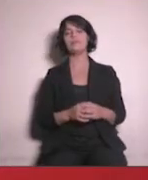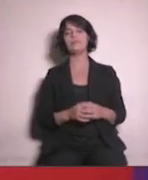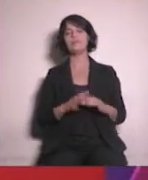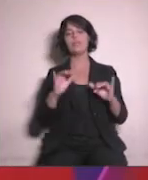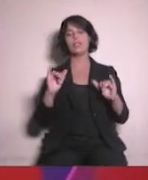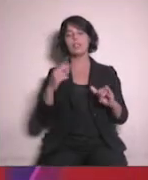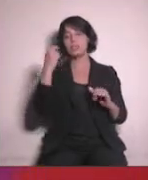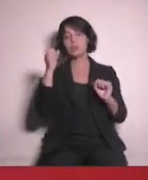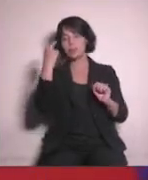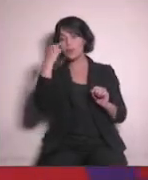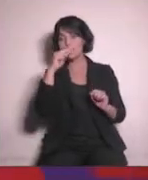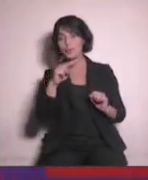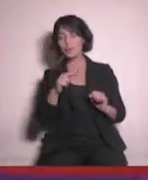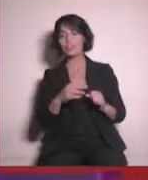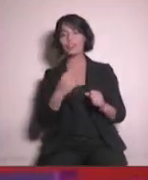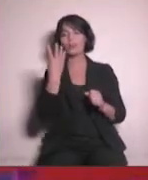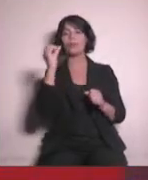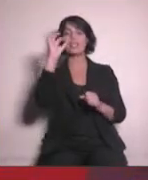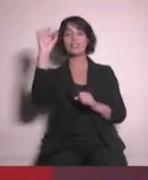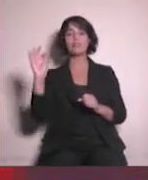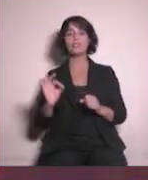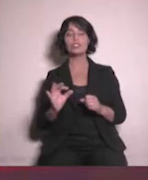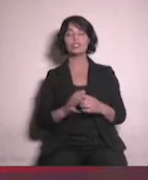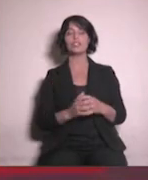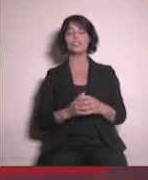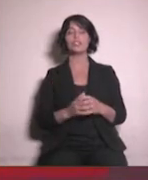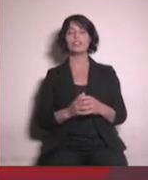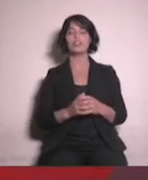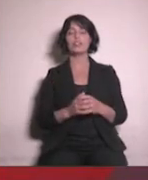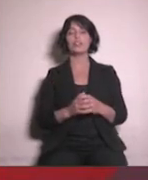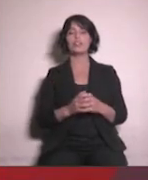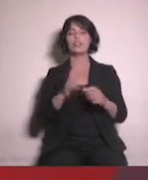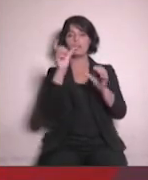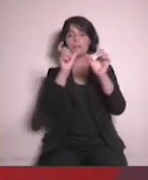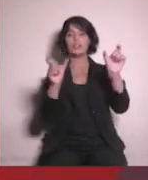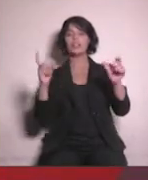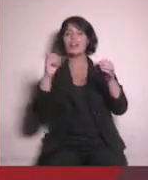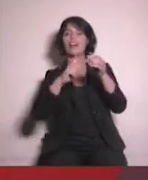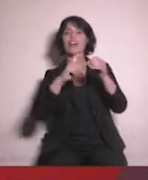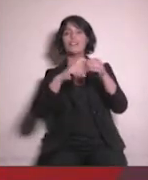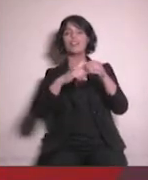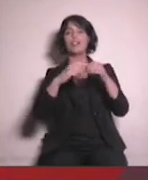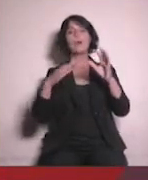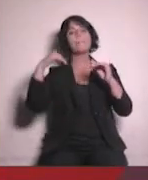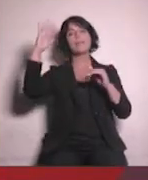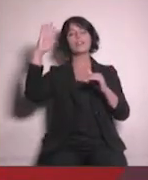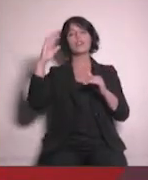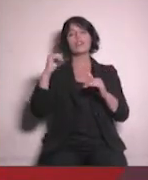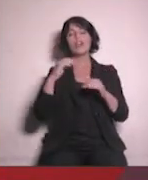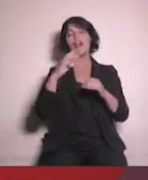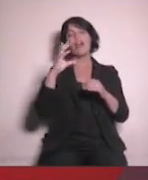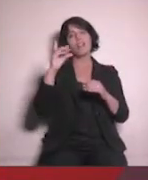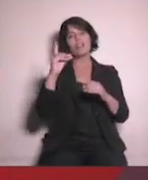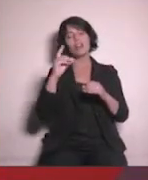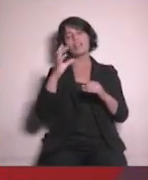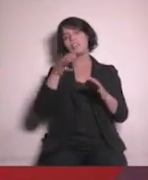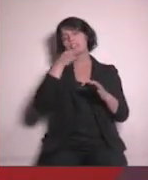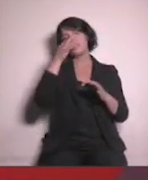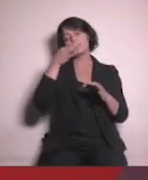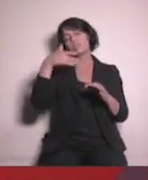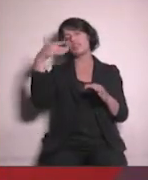Aquí nos encontramos también con que un 40% de los afiliados son mayores a la edad